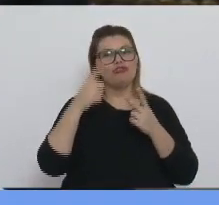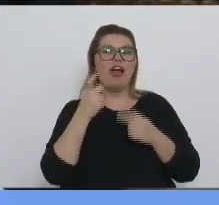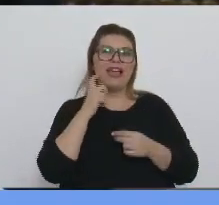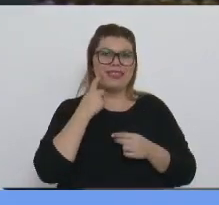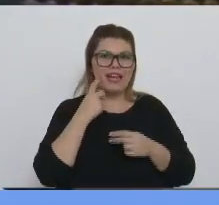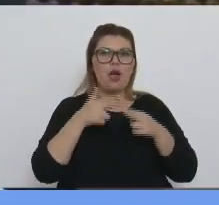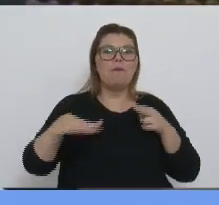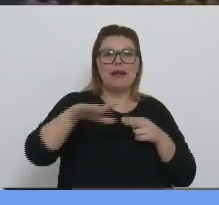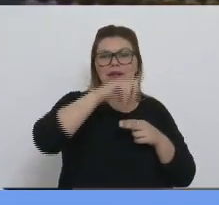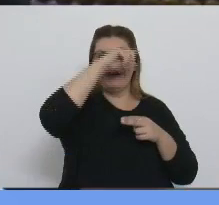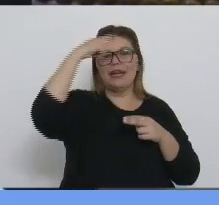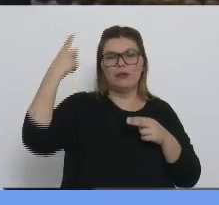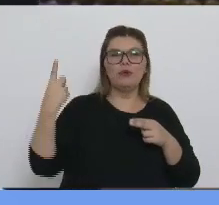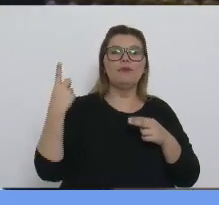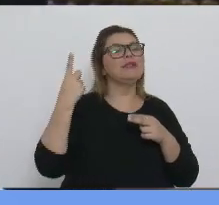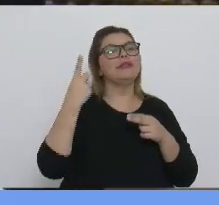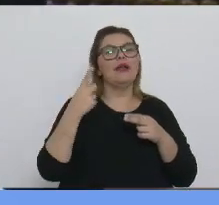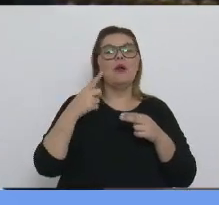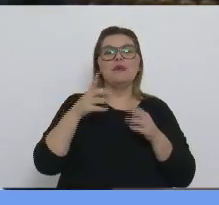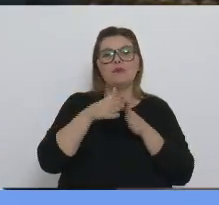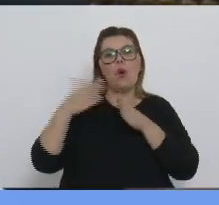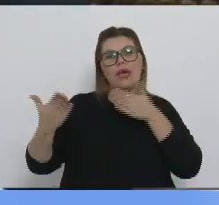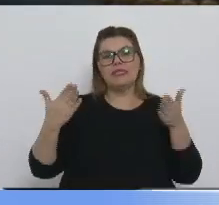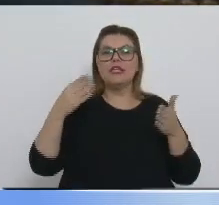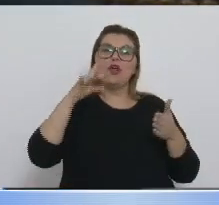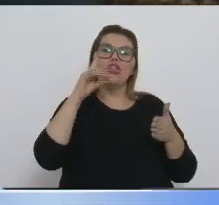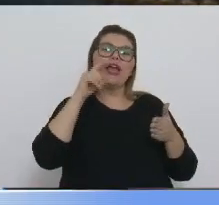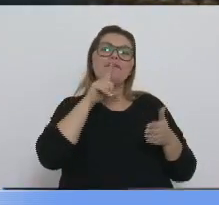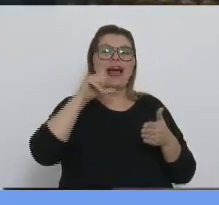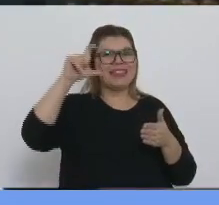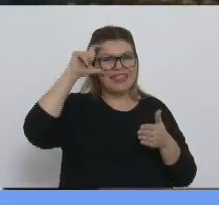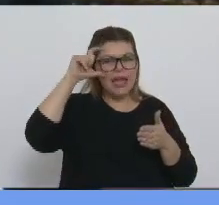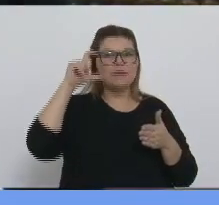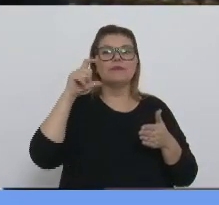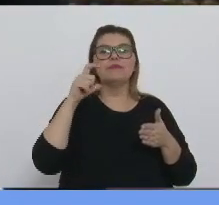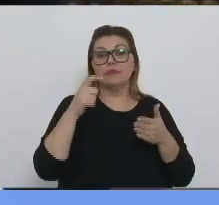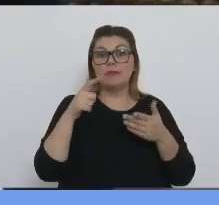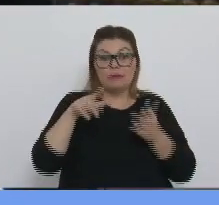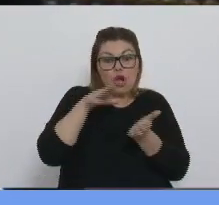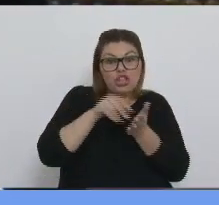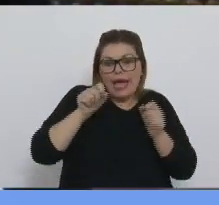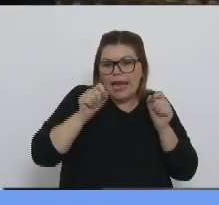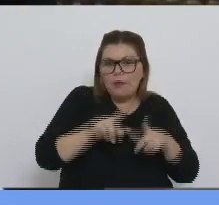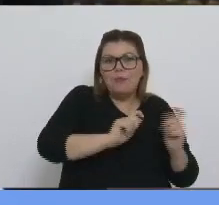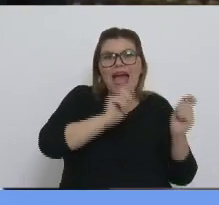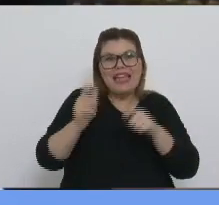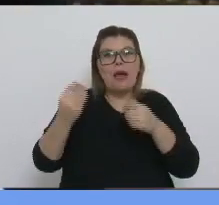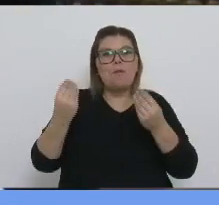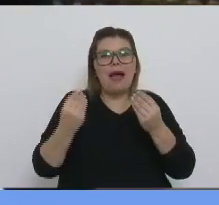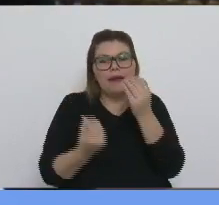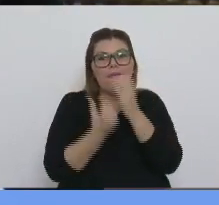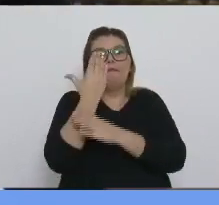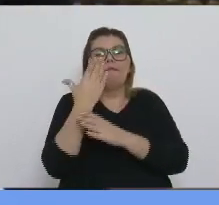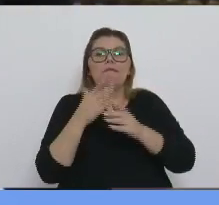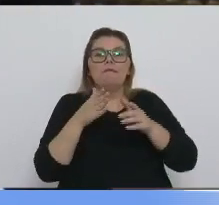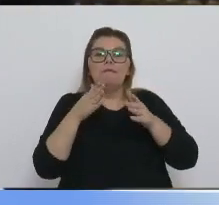vecinos de diamante entregaron tierras propias para analizarlas con este parque es que se creó en donde arroyos y